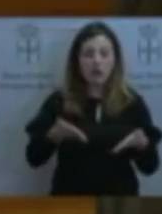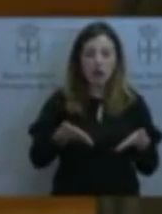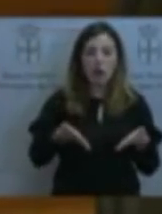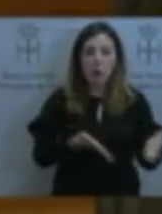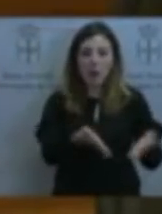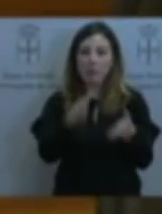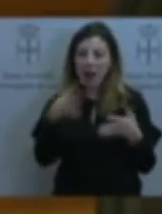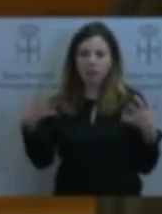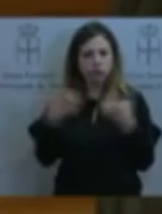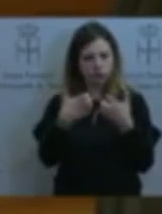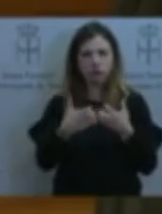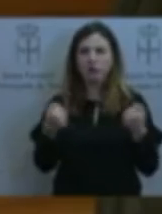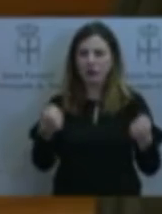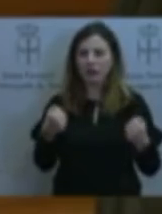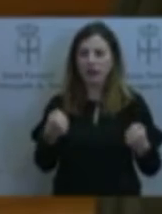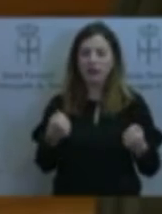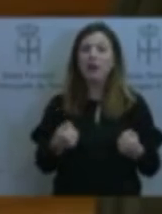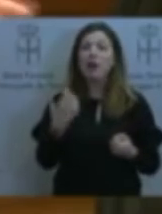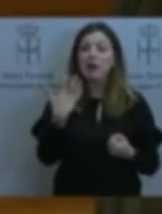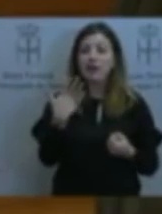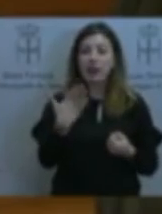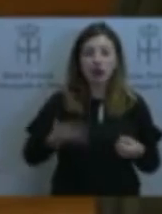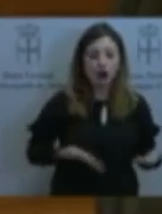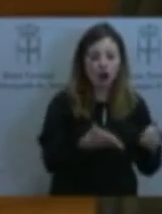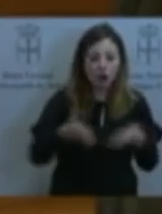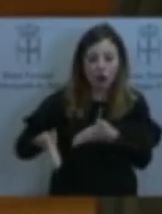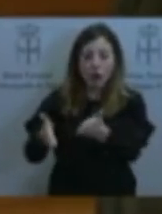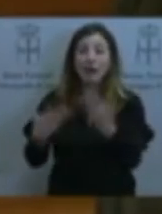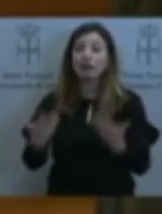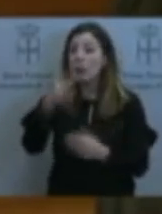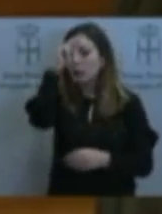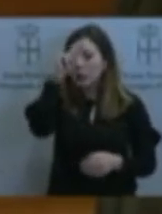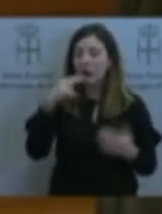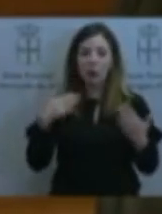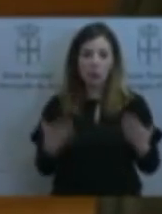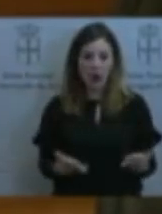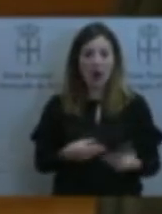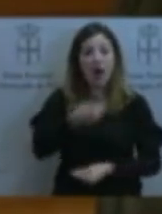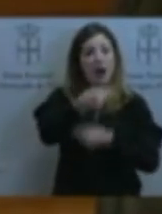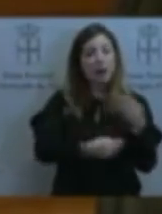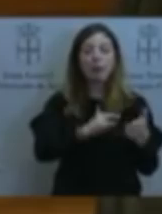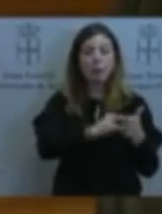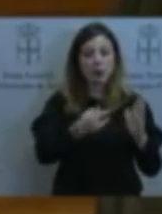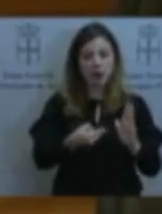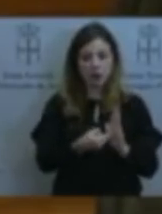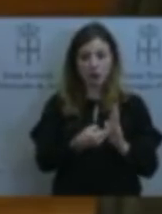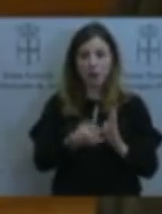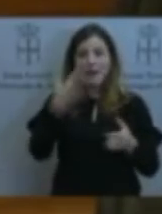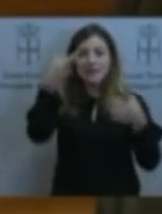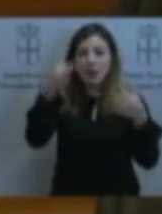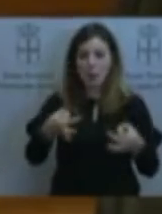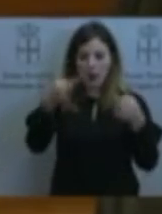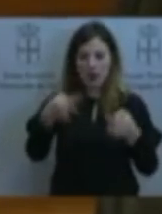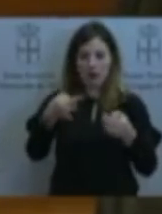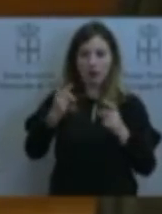tramos, señoría, y entonces la preocupación es llevar a cabo un proyecto de seguridad vial y aún así, antes de que esté acabado el